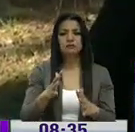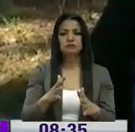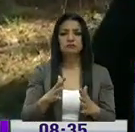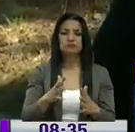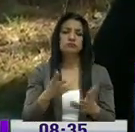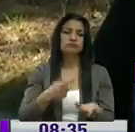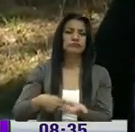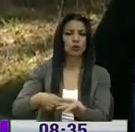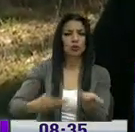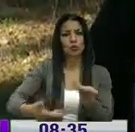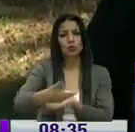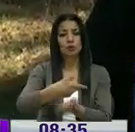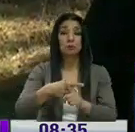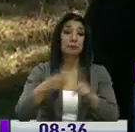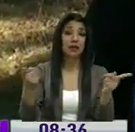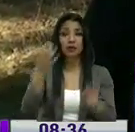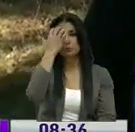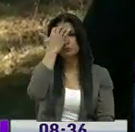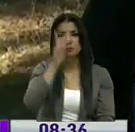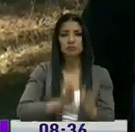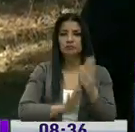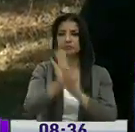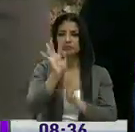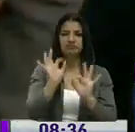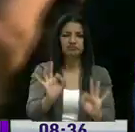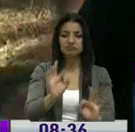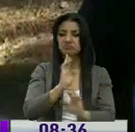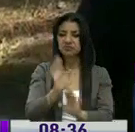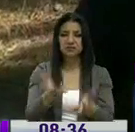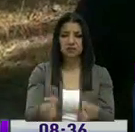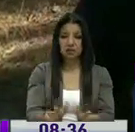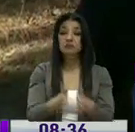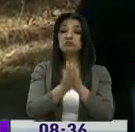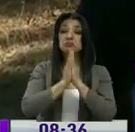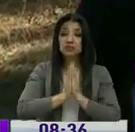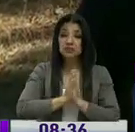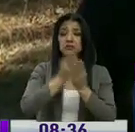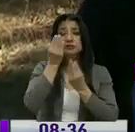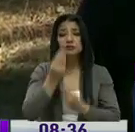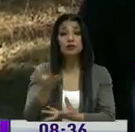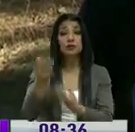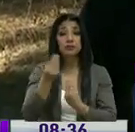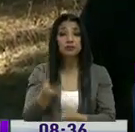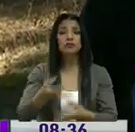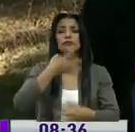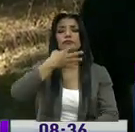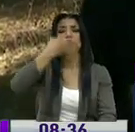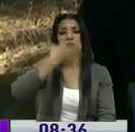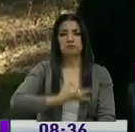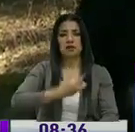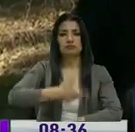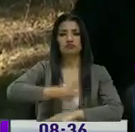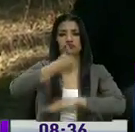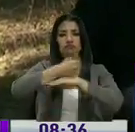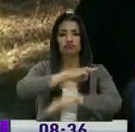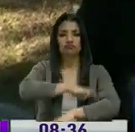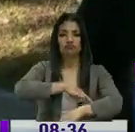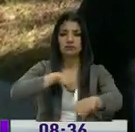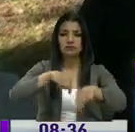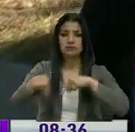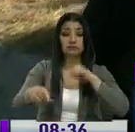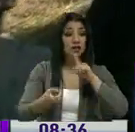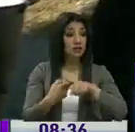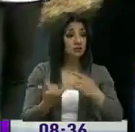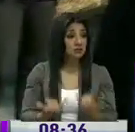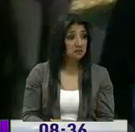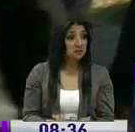preocupados porque no ha habido un avance significativo en el tema. Se ha solicitado información de manera formal a la AMT y hasta el momento